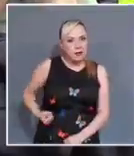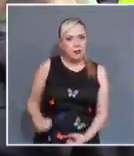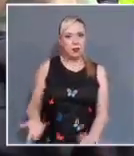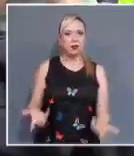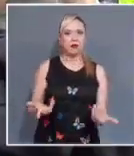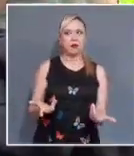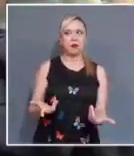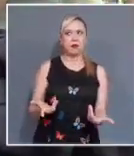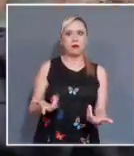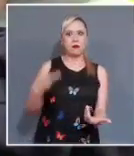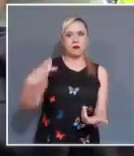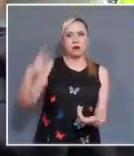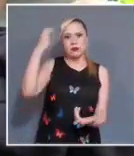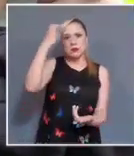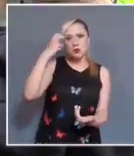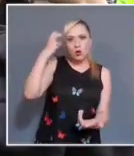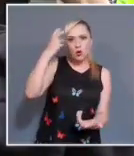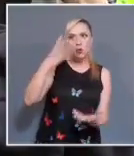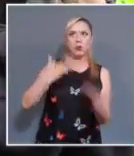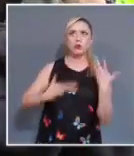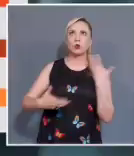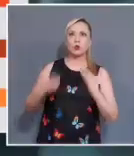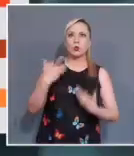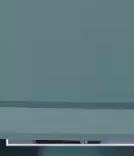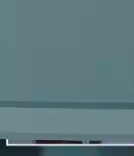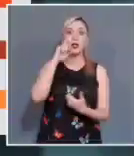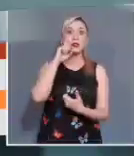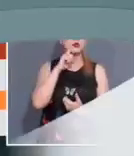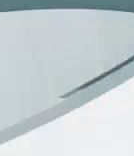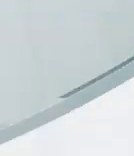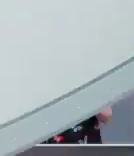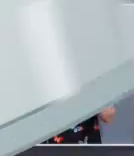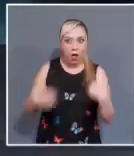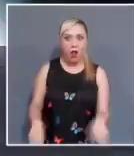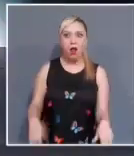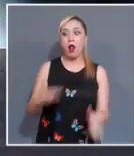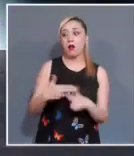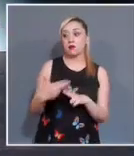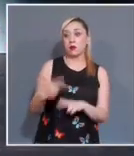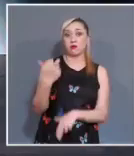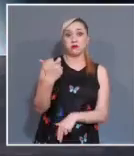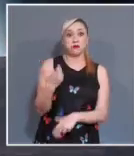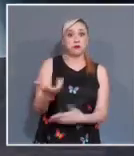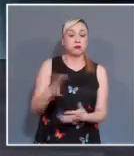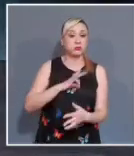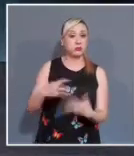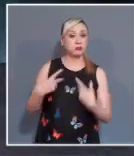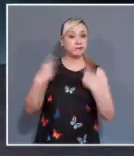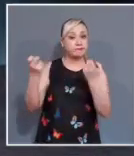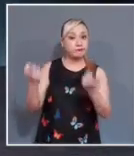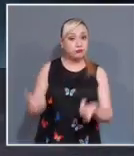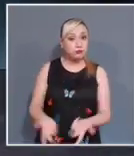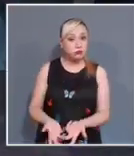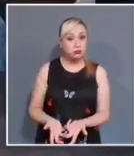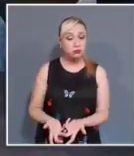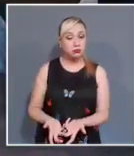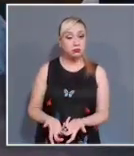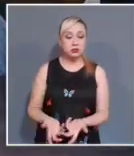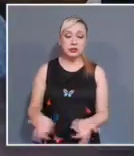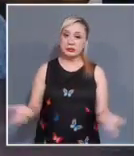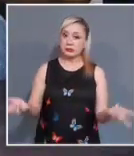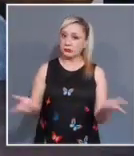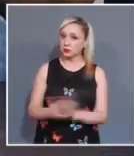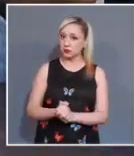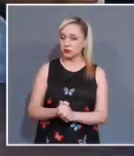físicos, sexuales e incluso económicos. En la UNAM se analizó una sentencia de la primera sala de la